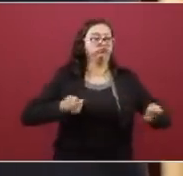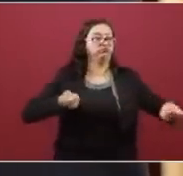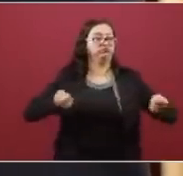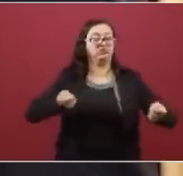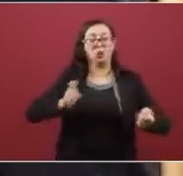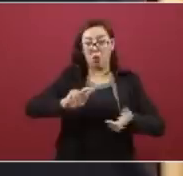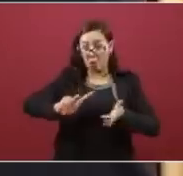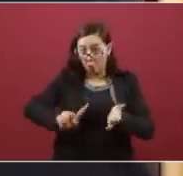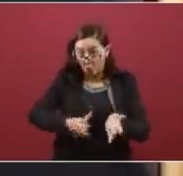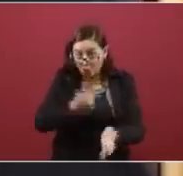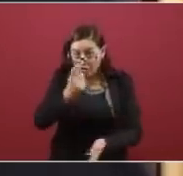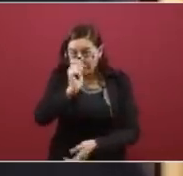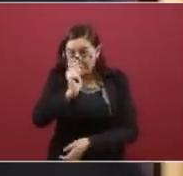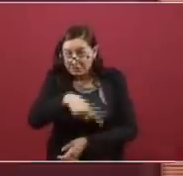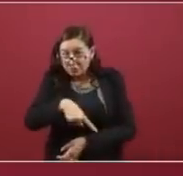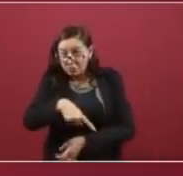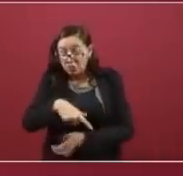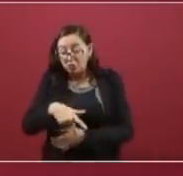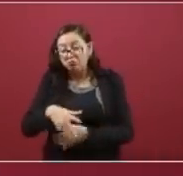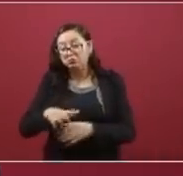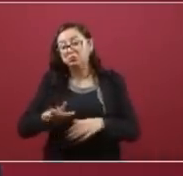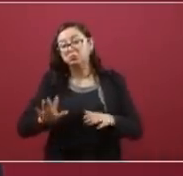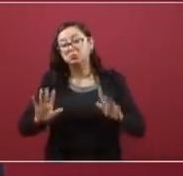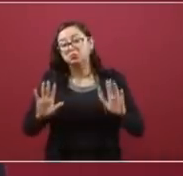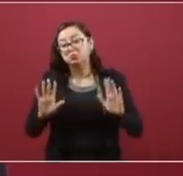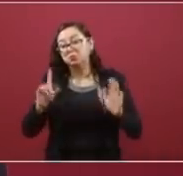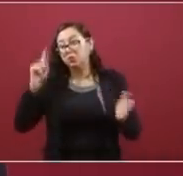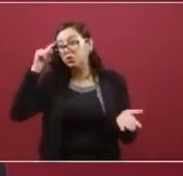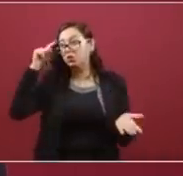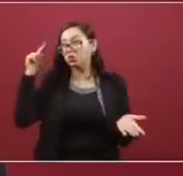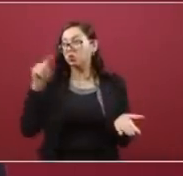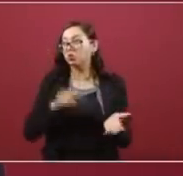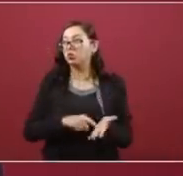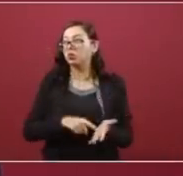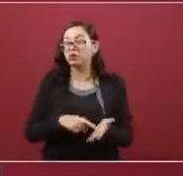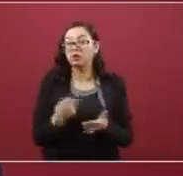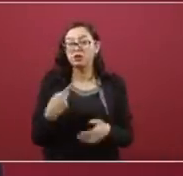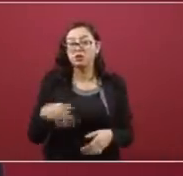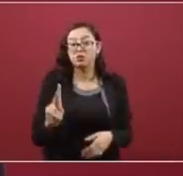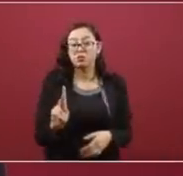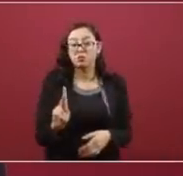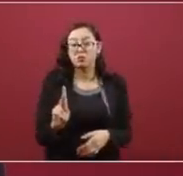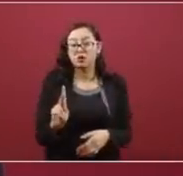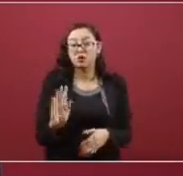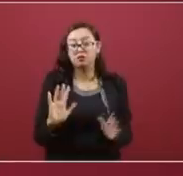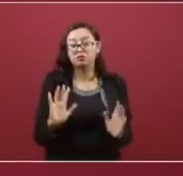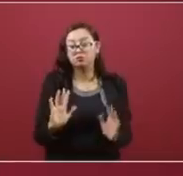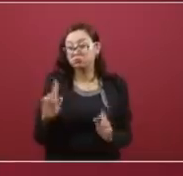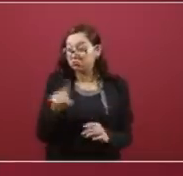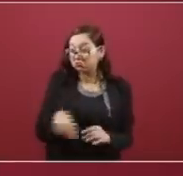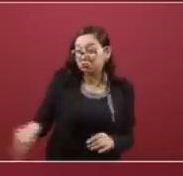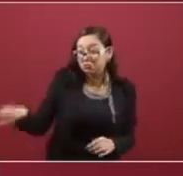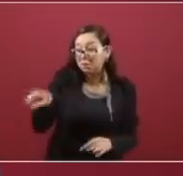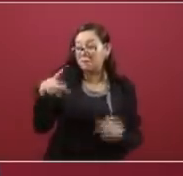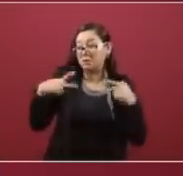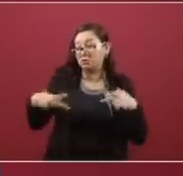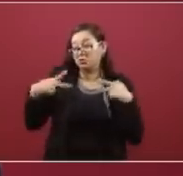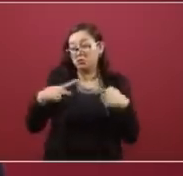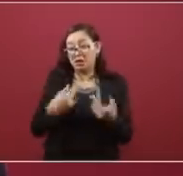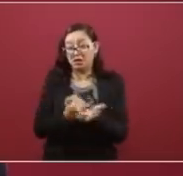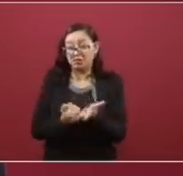creo pero eh el derecho a elegir